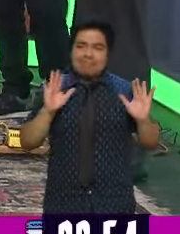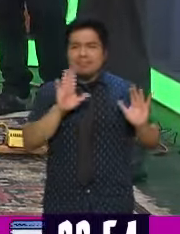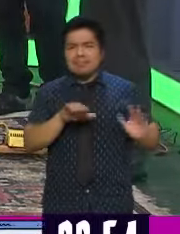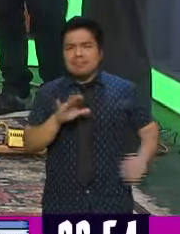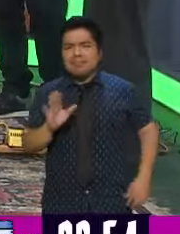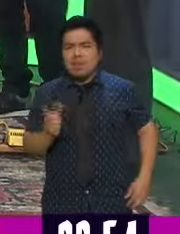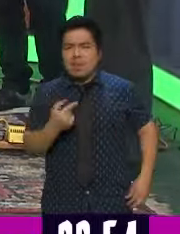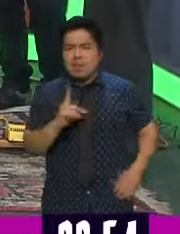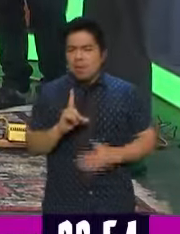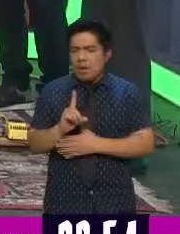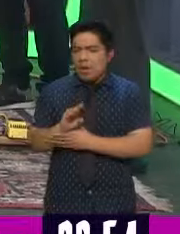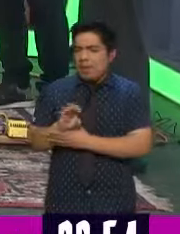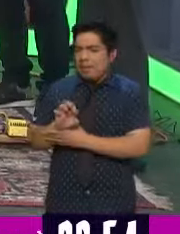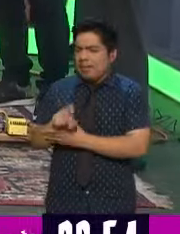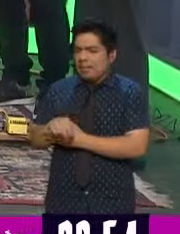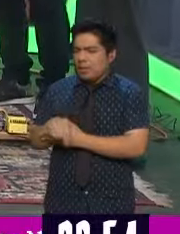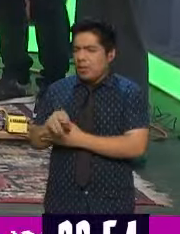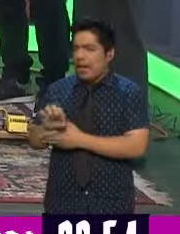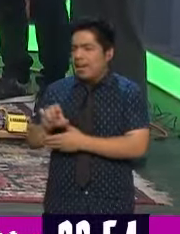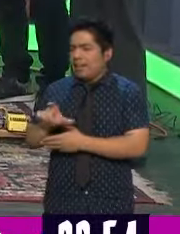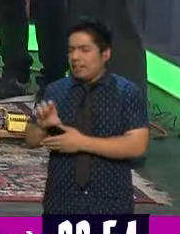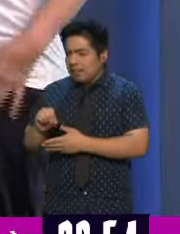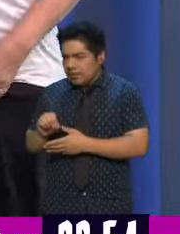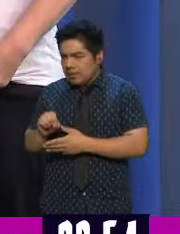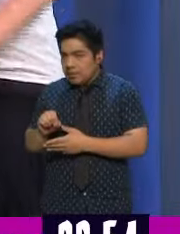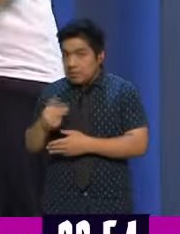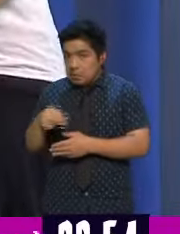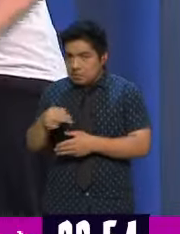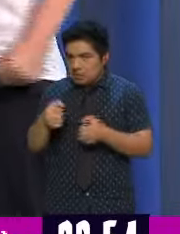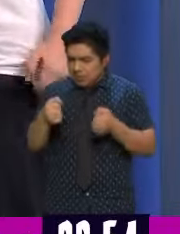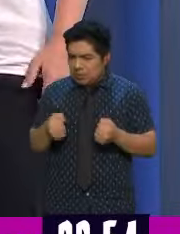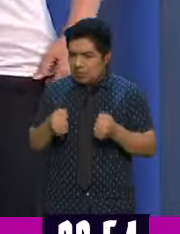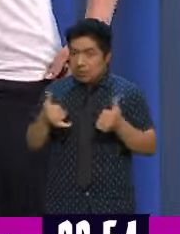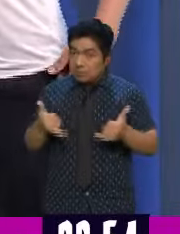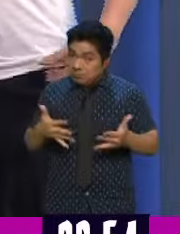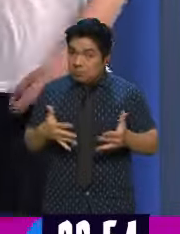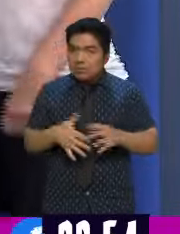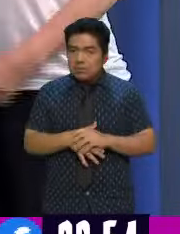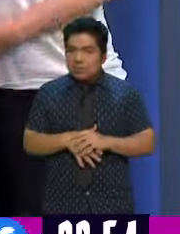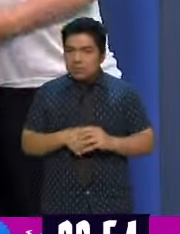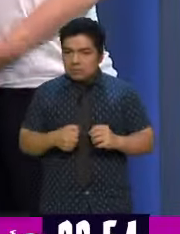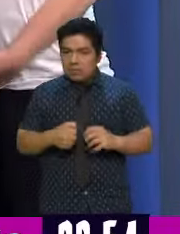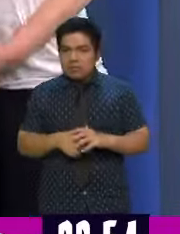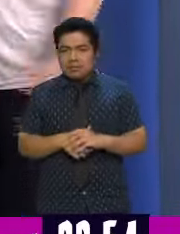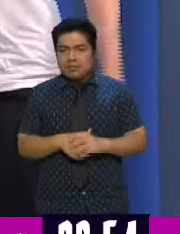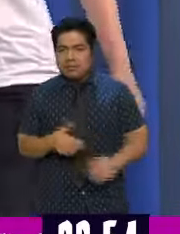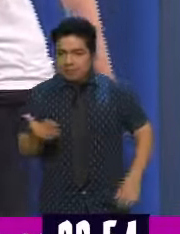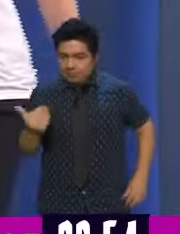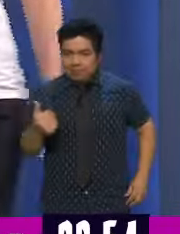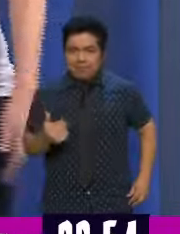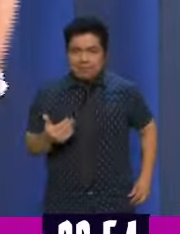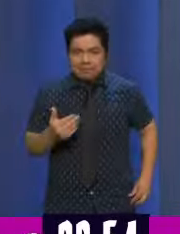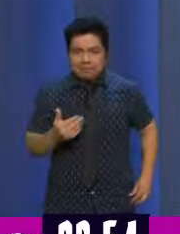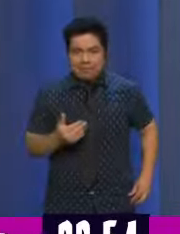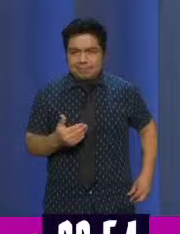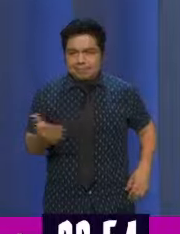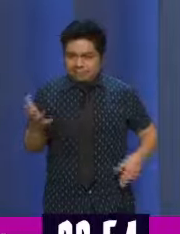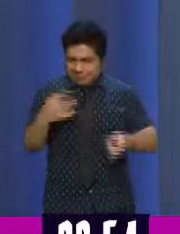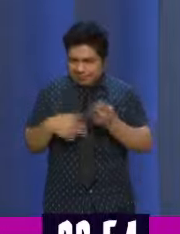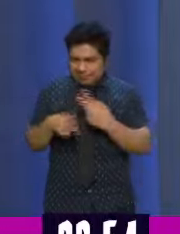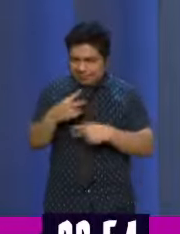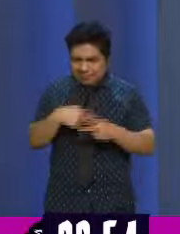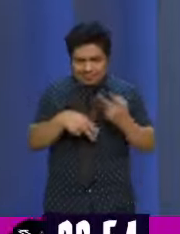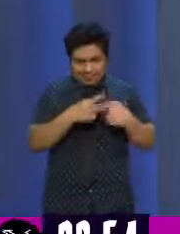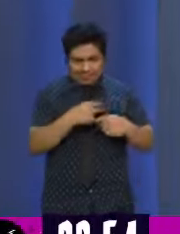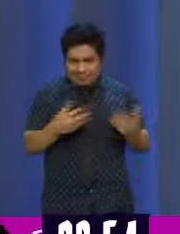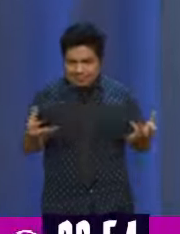qué Dimensión Exilio? Está re fuerte el nombre, agarra aquí la tripa. Pues, pásese para acá, mire, vamos a platicar acá adelante. ¿Qué le parece?